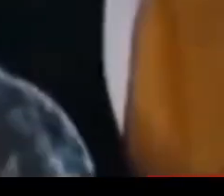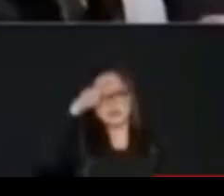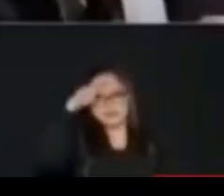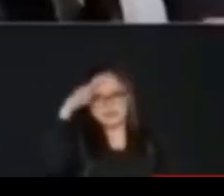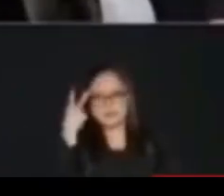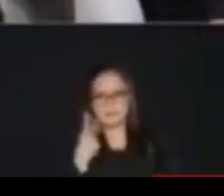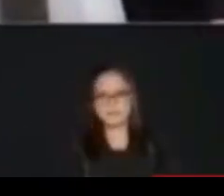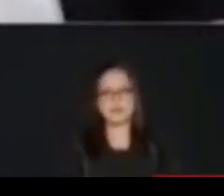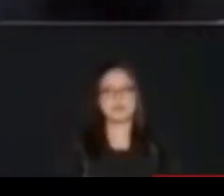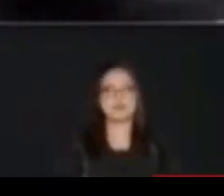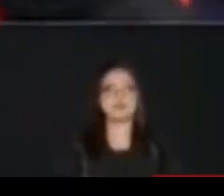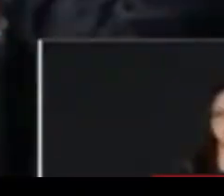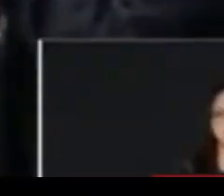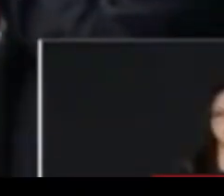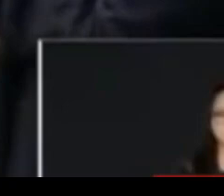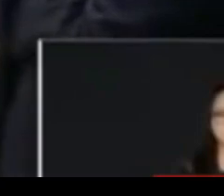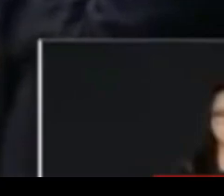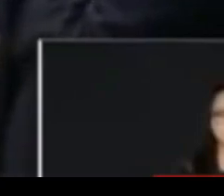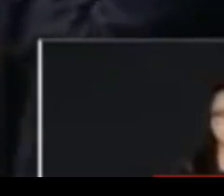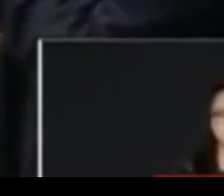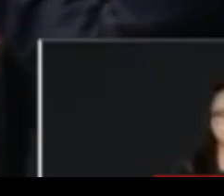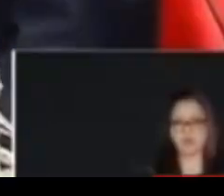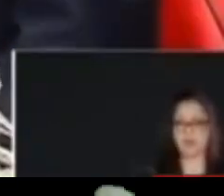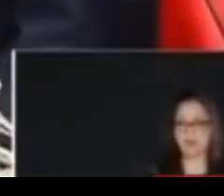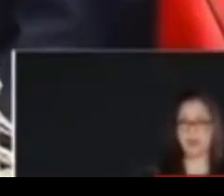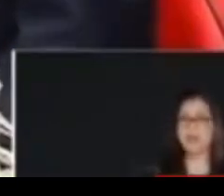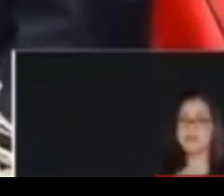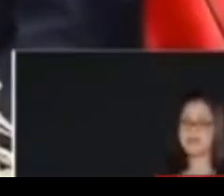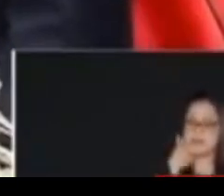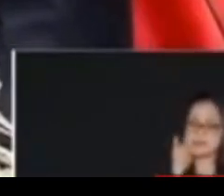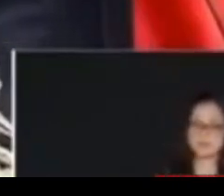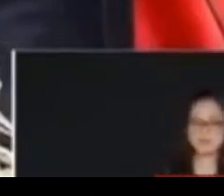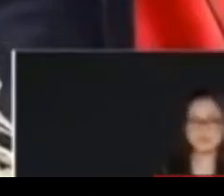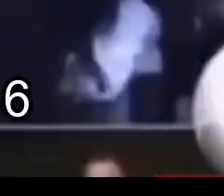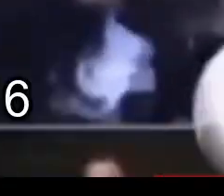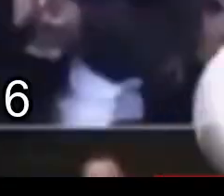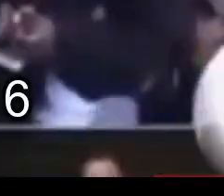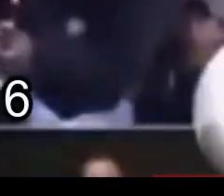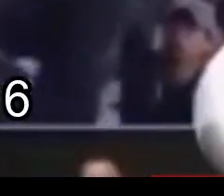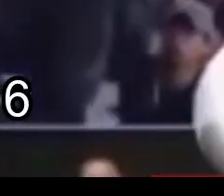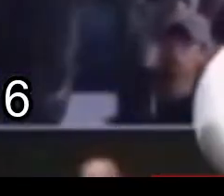ellos, o por lo menos, o sea, el petróleo ya